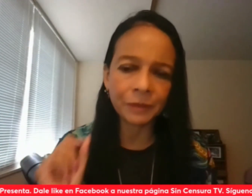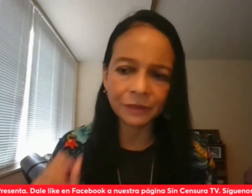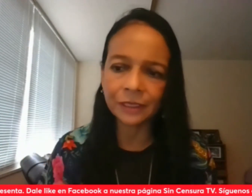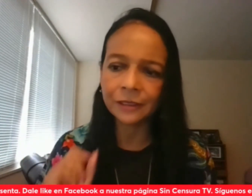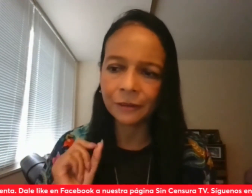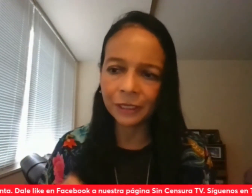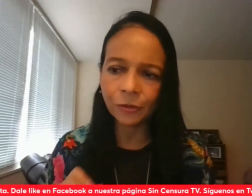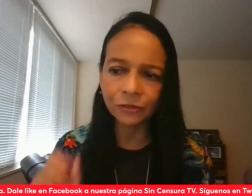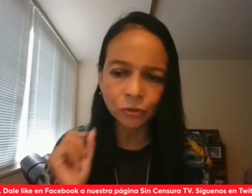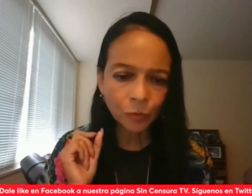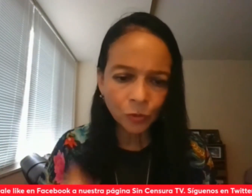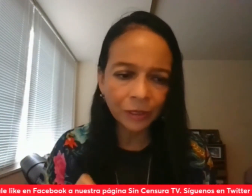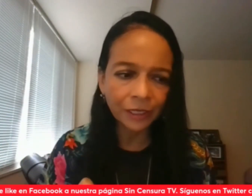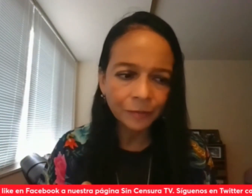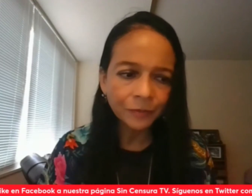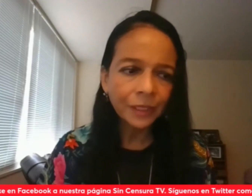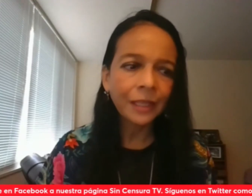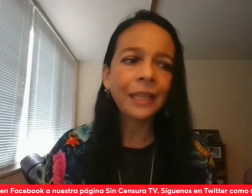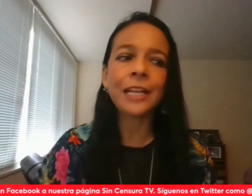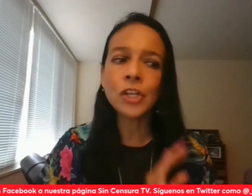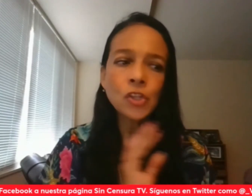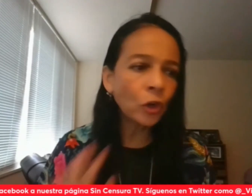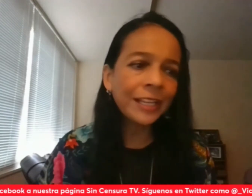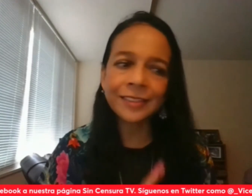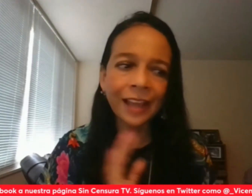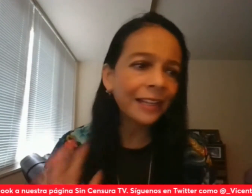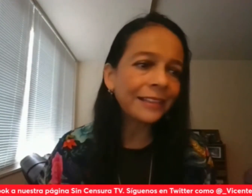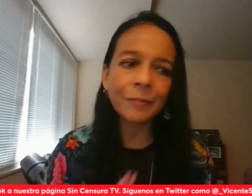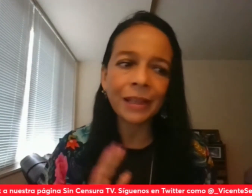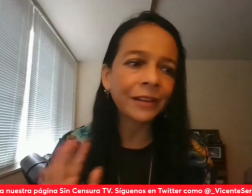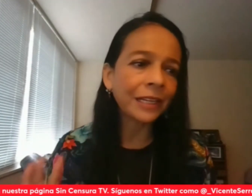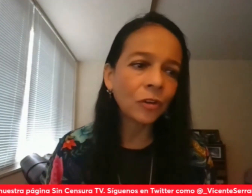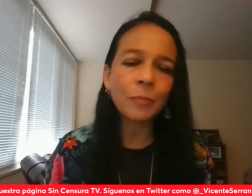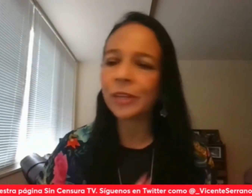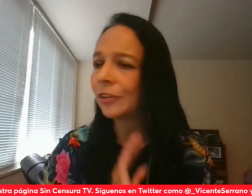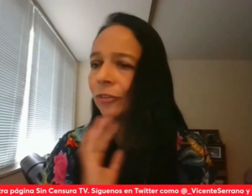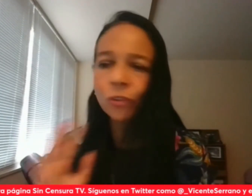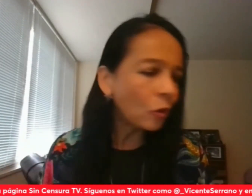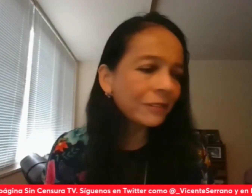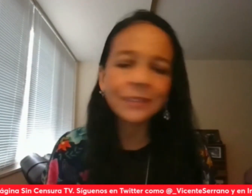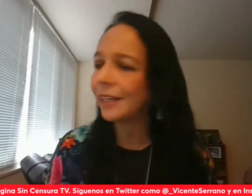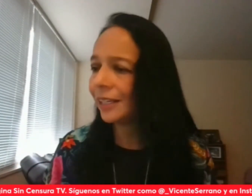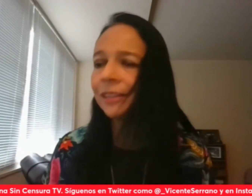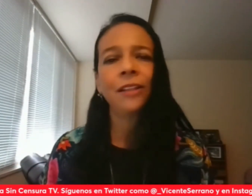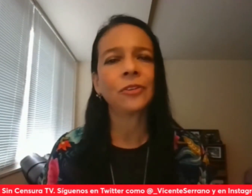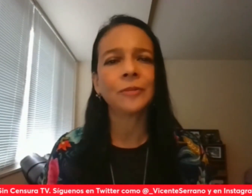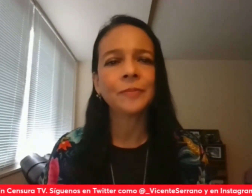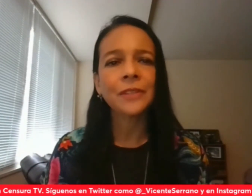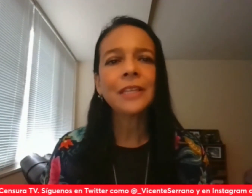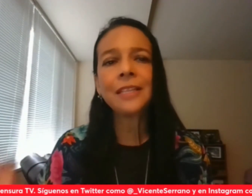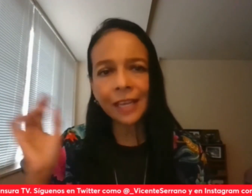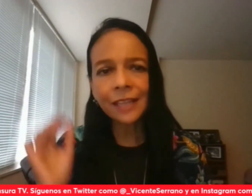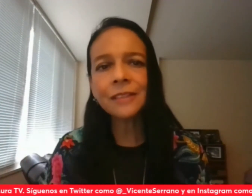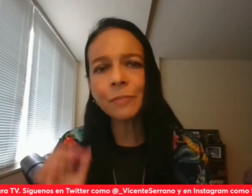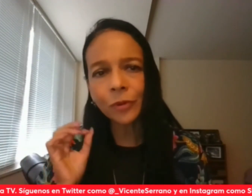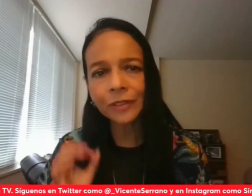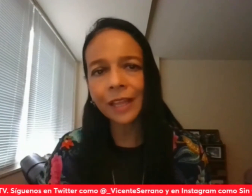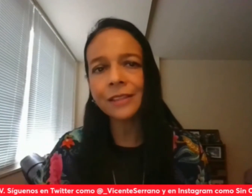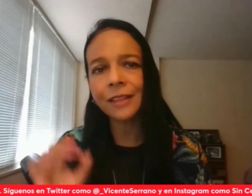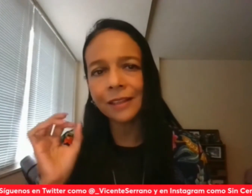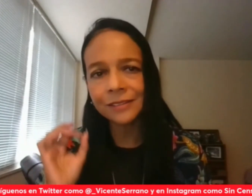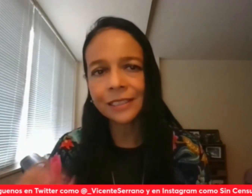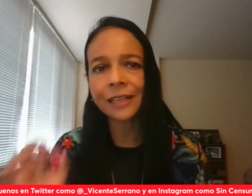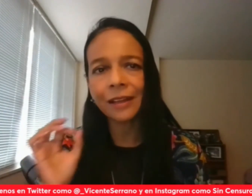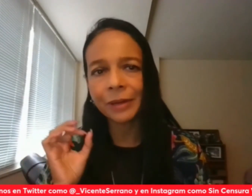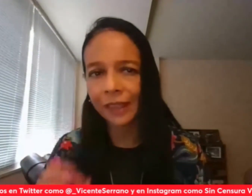el presidente de México ha hecho muy bien en no quitar el tema del renglón, porque ellos no lo están quitando. Y es